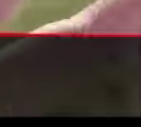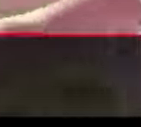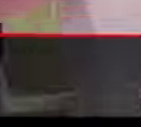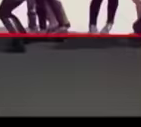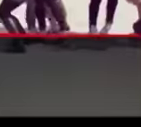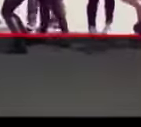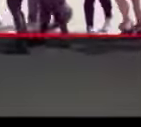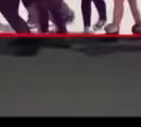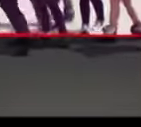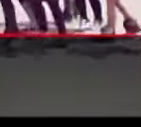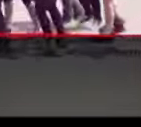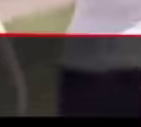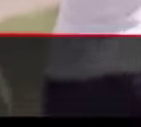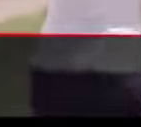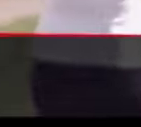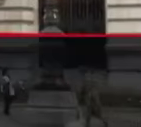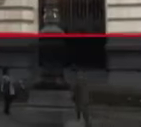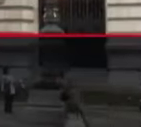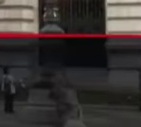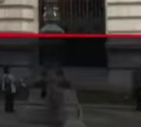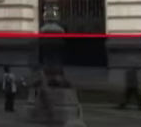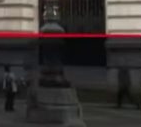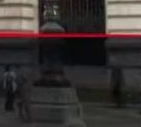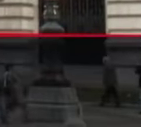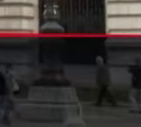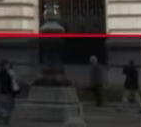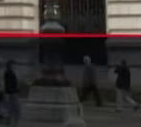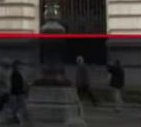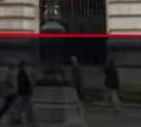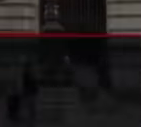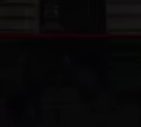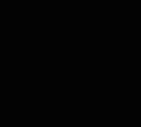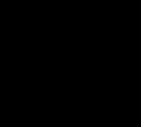de la declaración institucional en los ayuntamientos, diputaciones forales y Gobierno vasco.